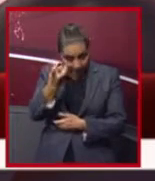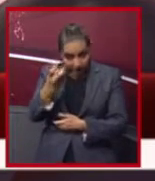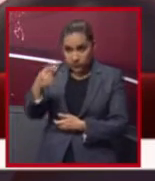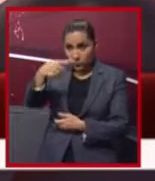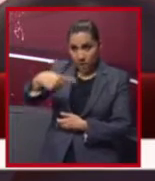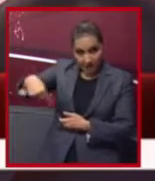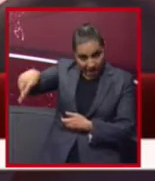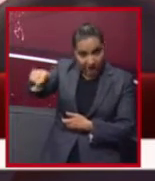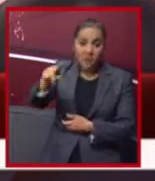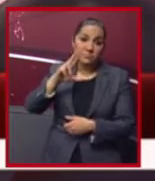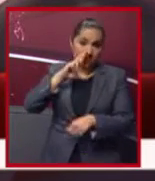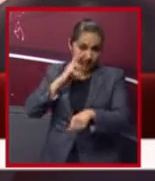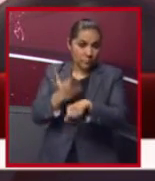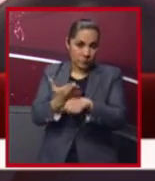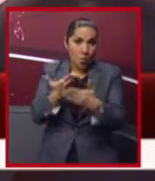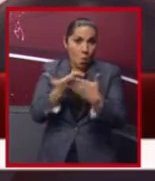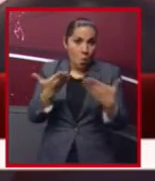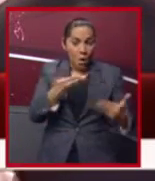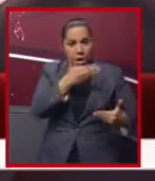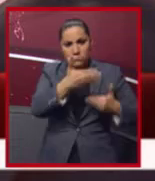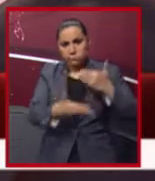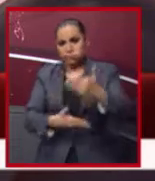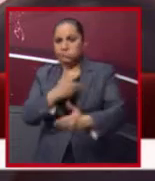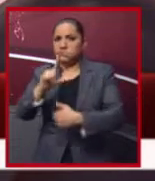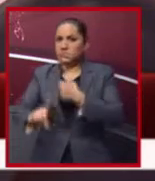provocaron esta tragedia.